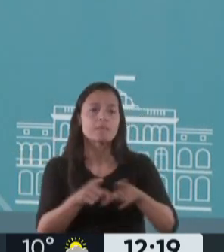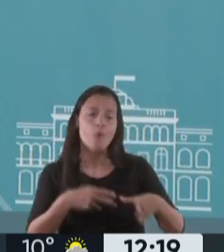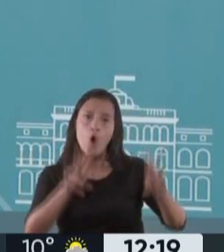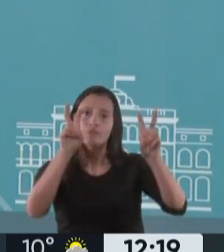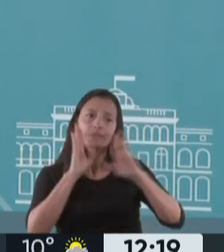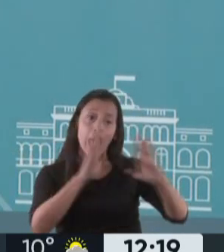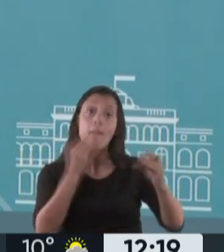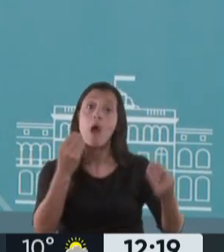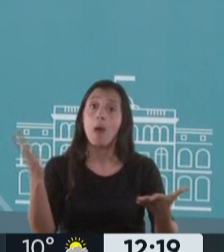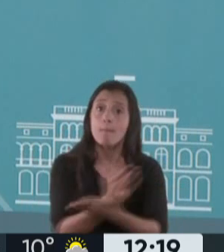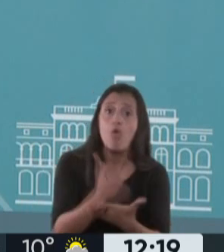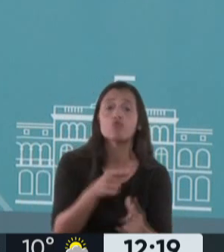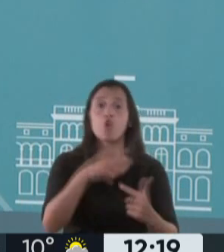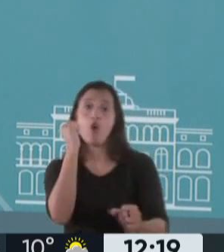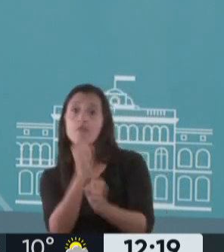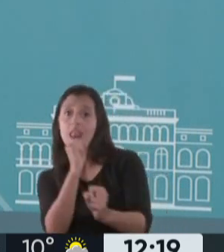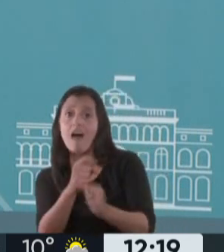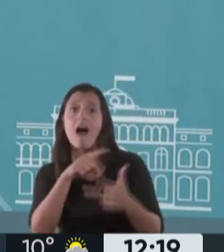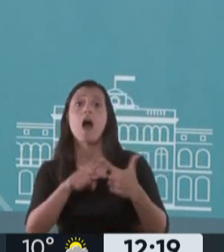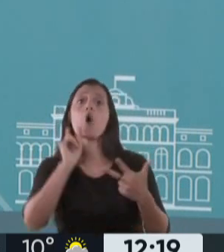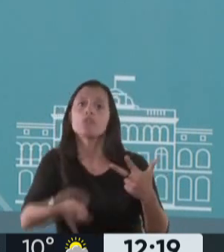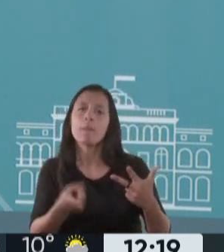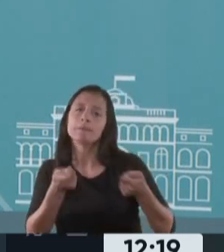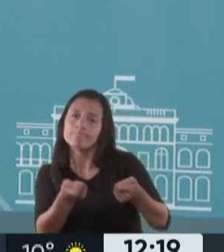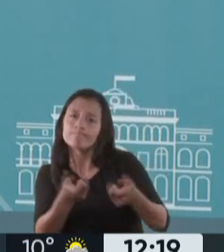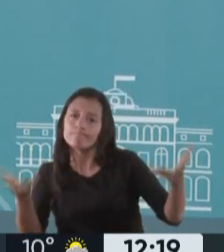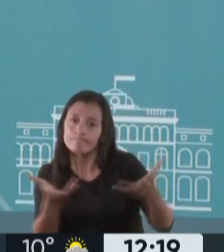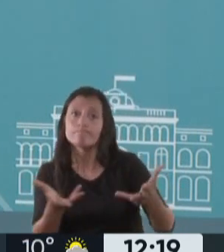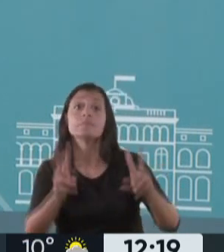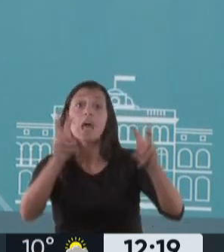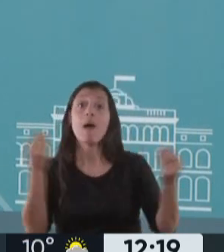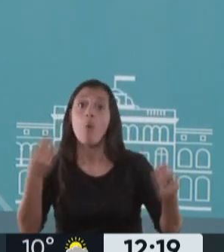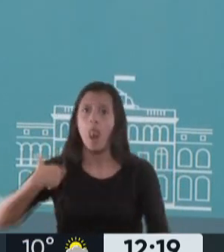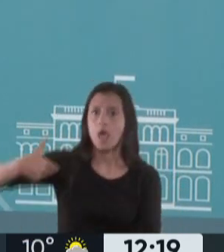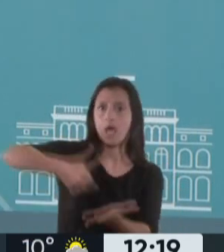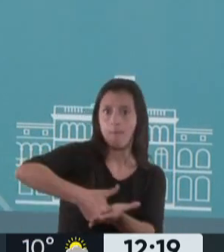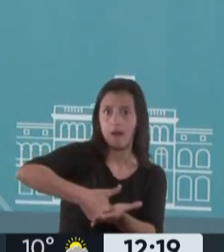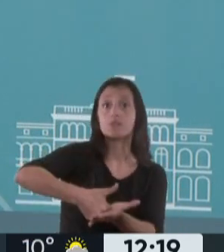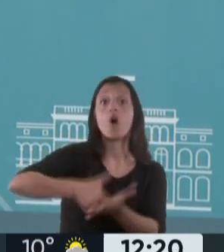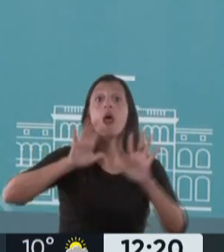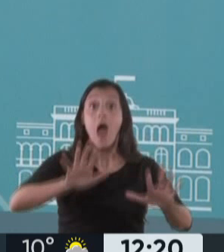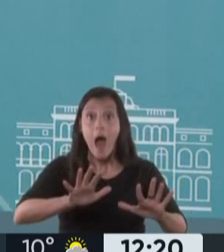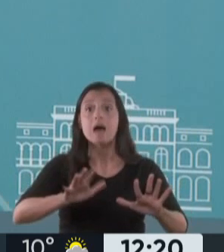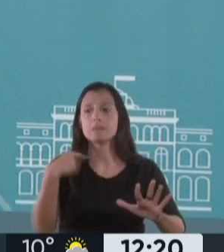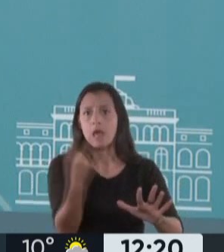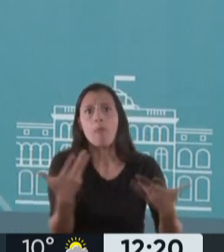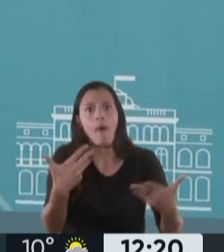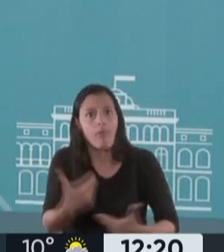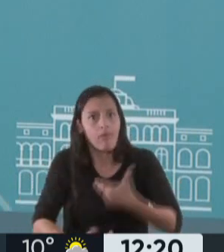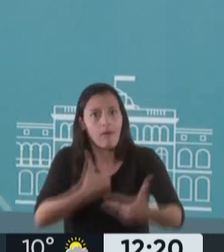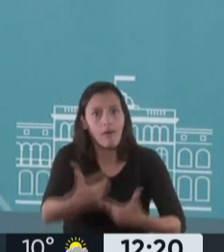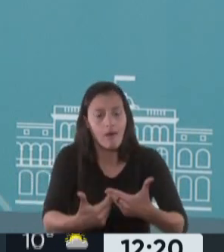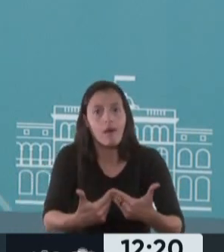materia de producción, de trabajo y de estímulo a lo que es la inversión para apuntalar